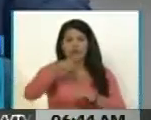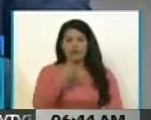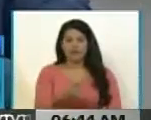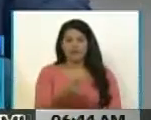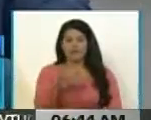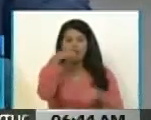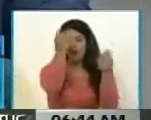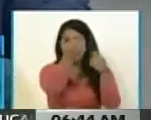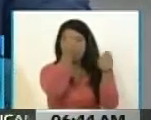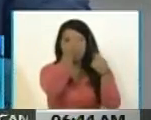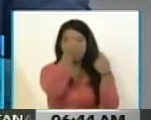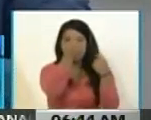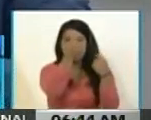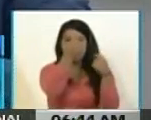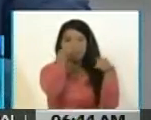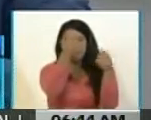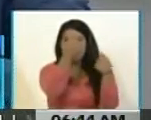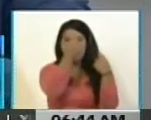una campaña